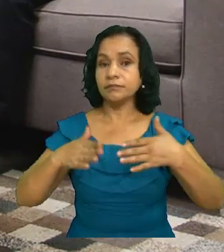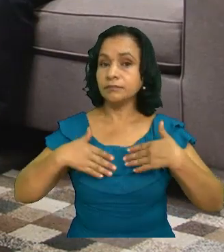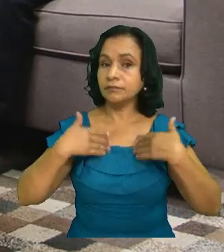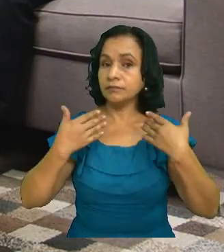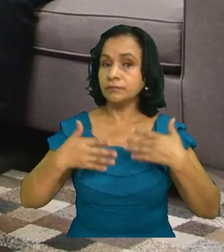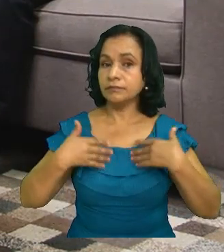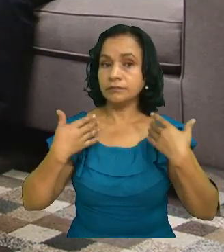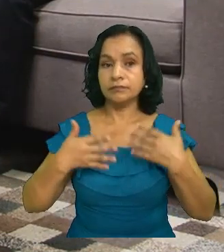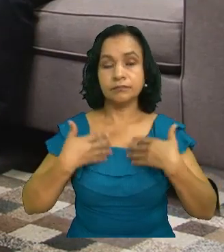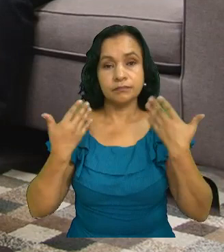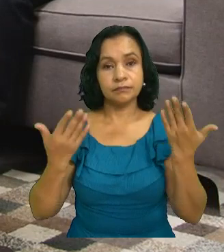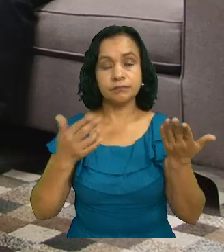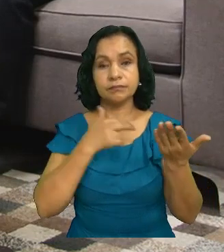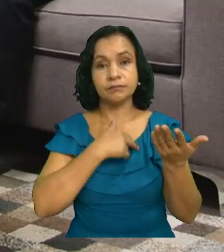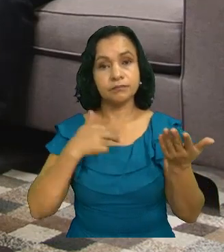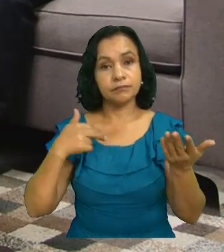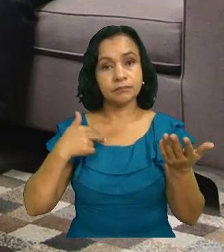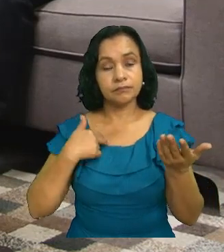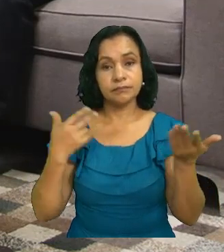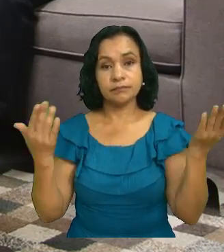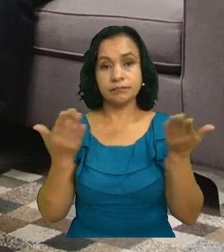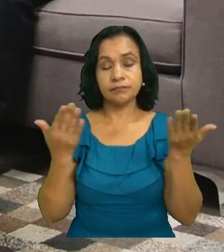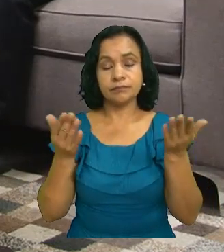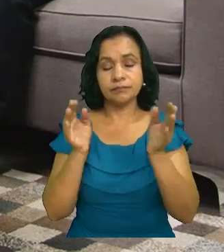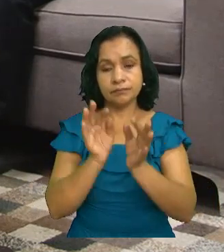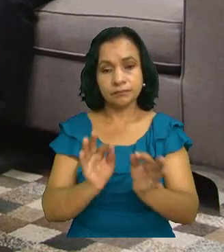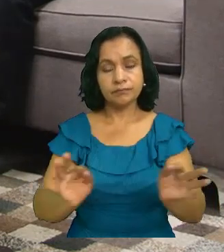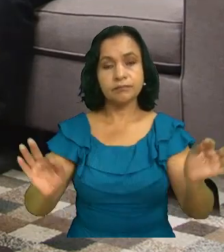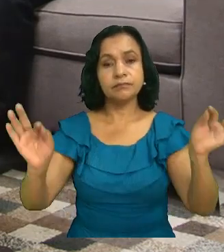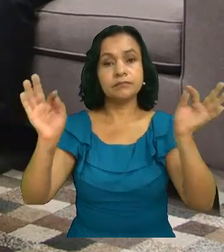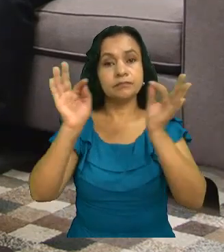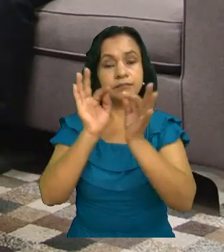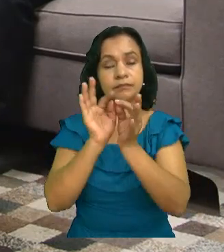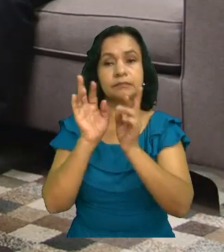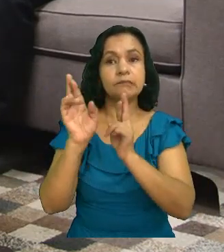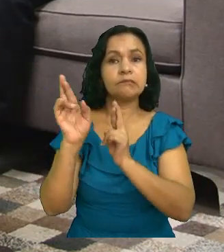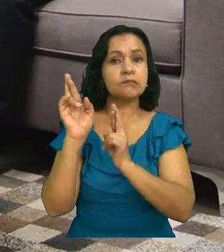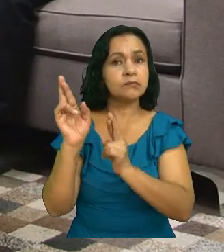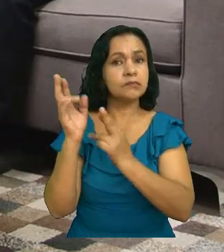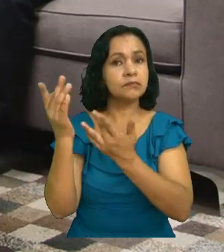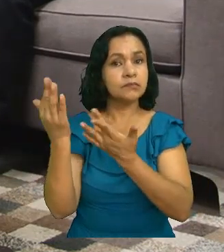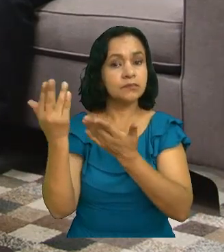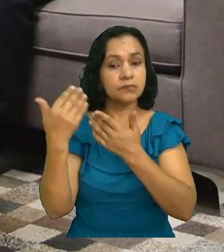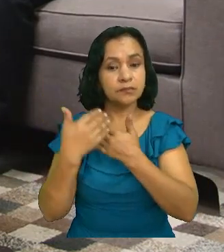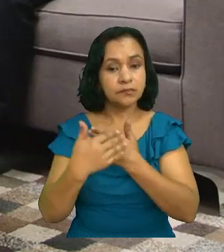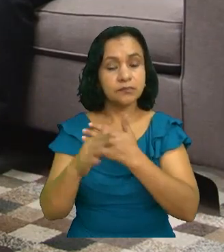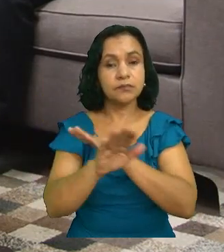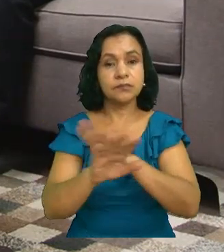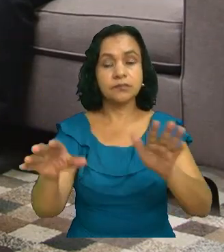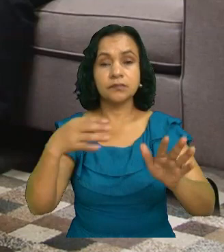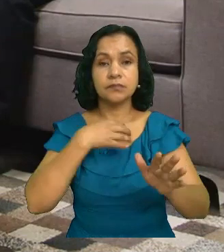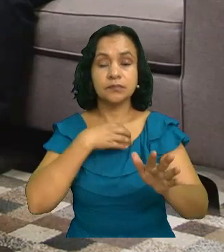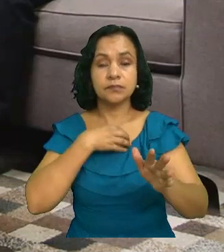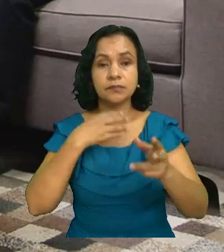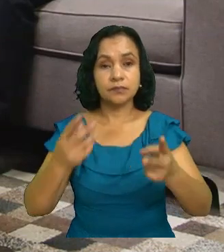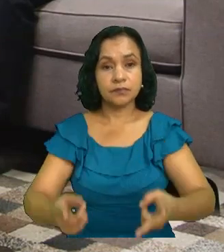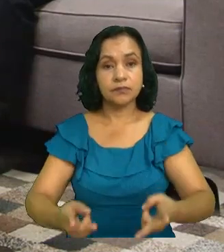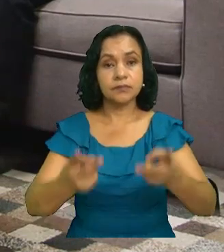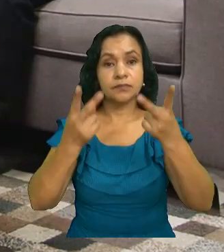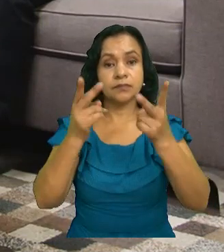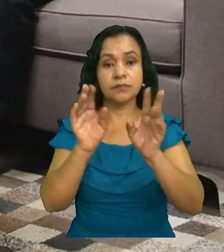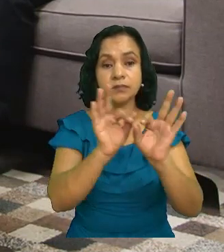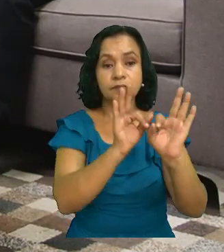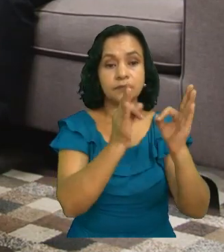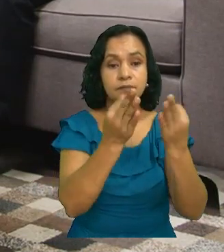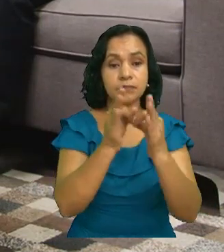contentos, realizados y con una infinita esperanza de mejorar al final su propia calidad de vida y la de sus